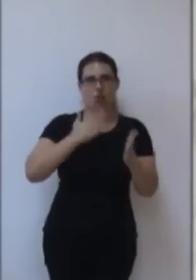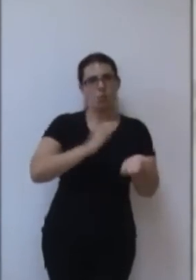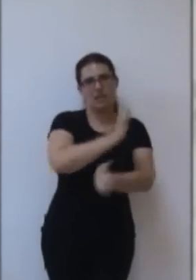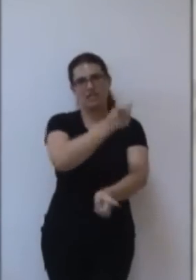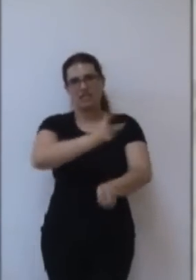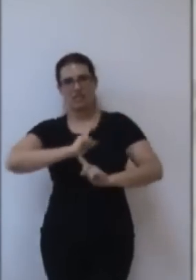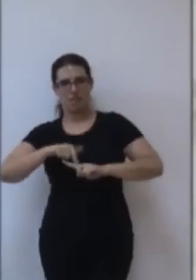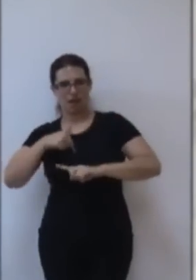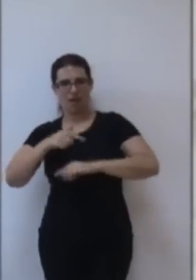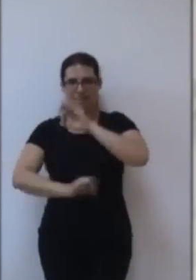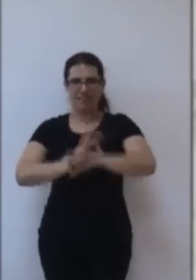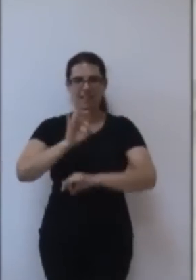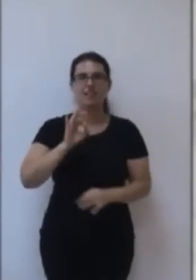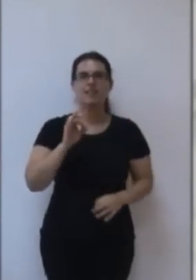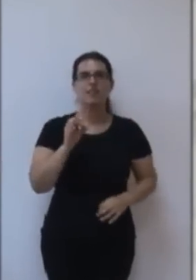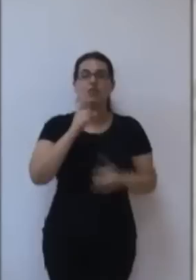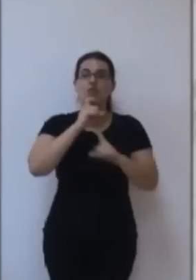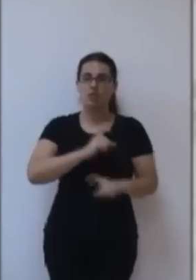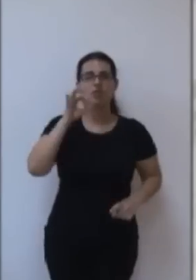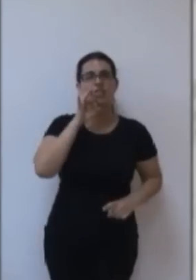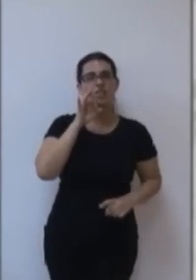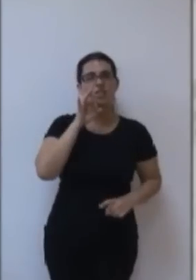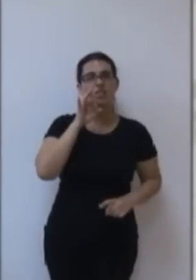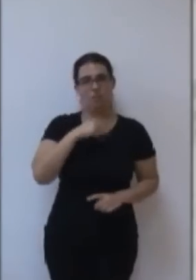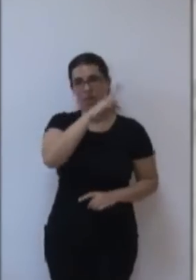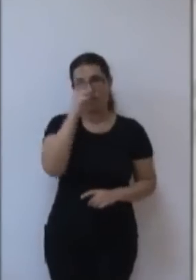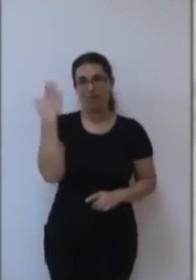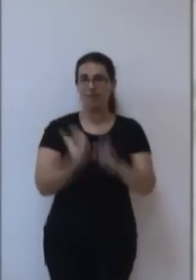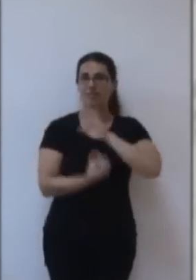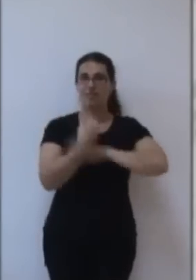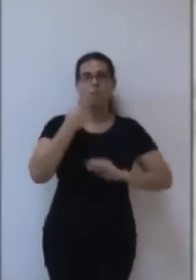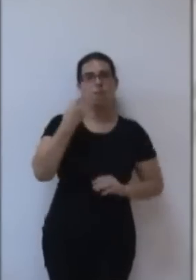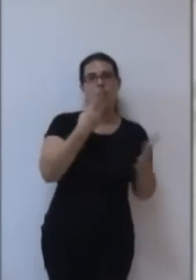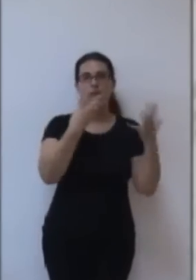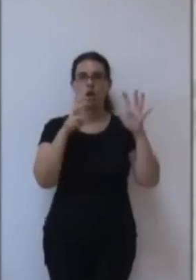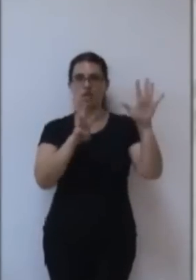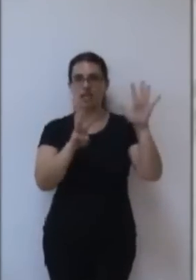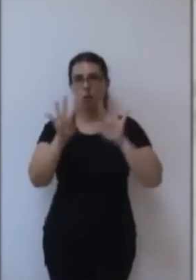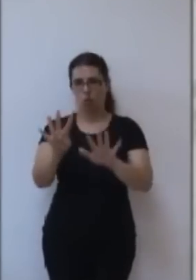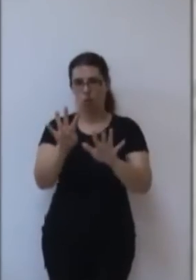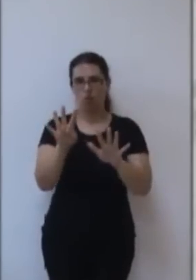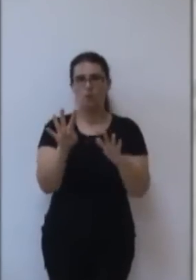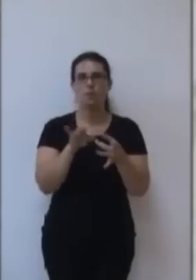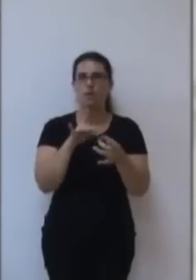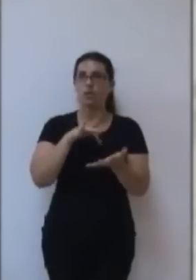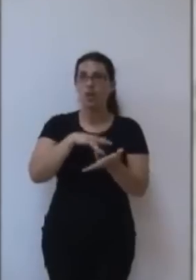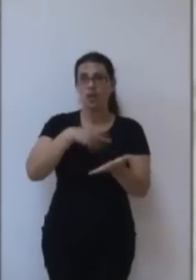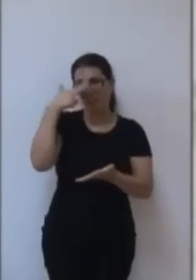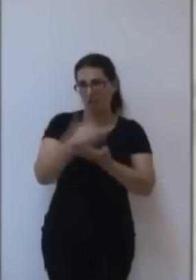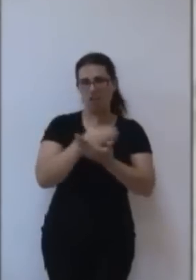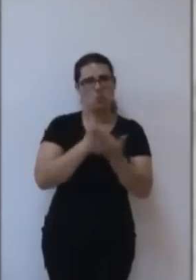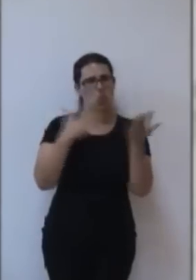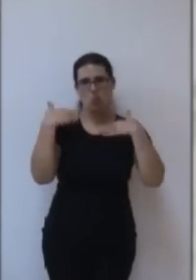aquí. La Fundación Síndrome de Down de Madrid se creó en 1989, es una entidad sin ánimo de lucro y actúa en el